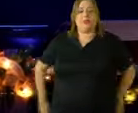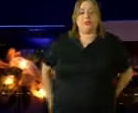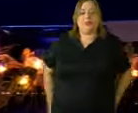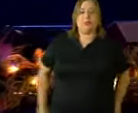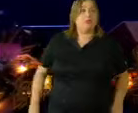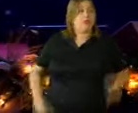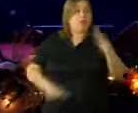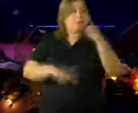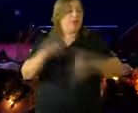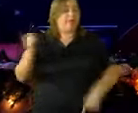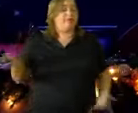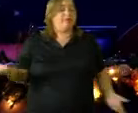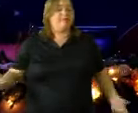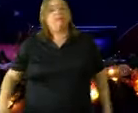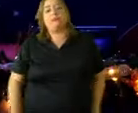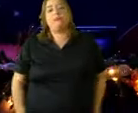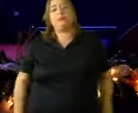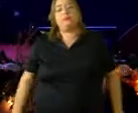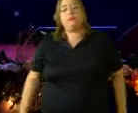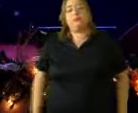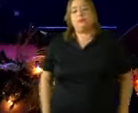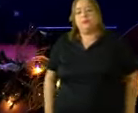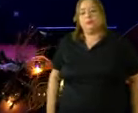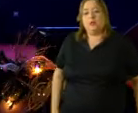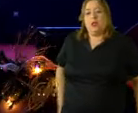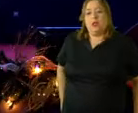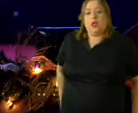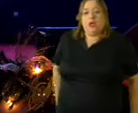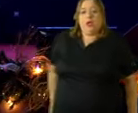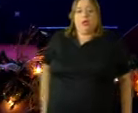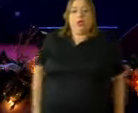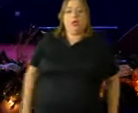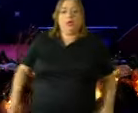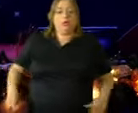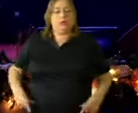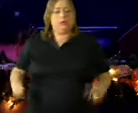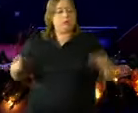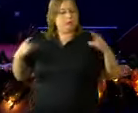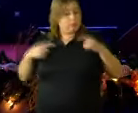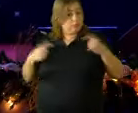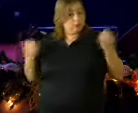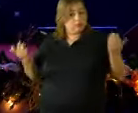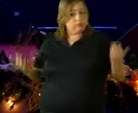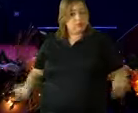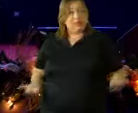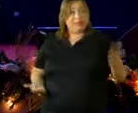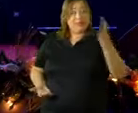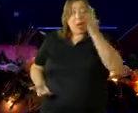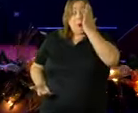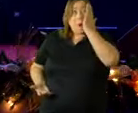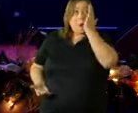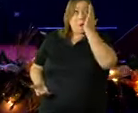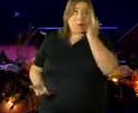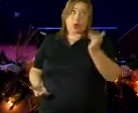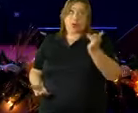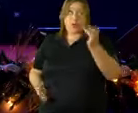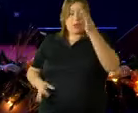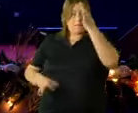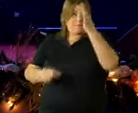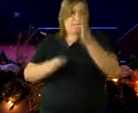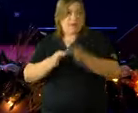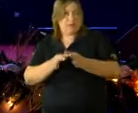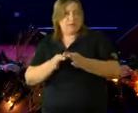se puede. No se puede vivir por fe, es vivir para